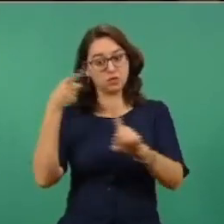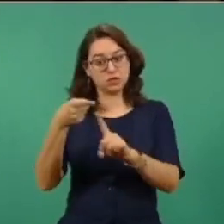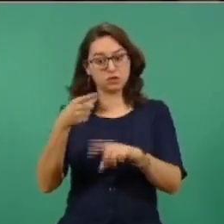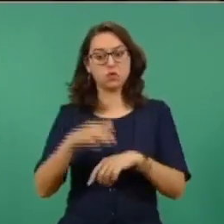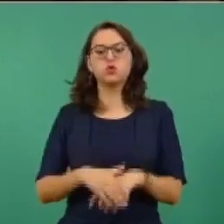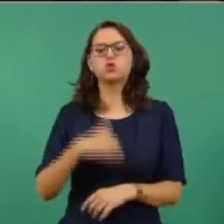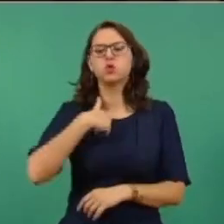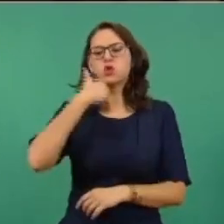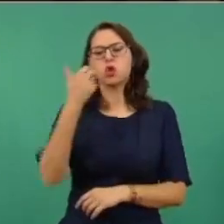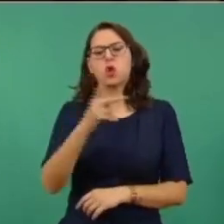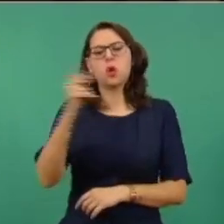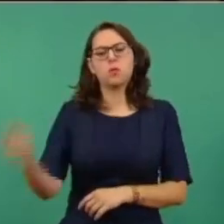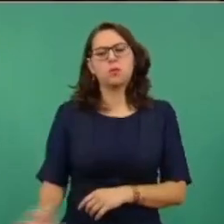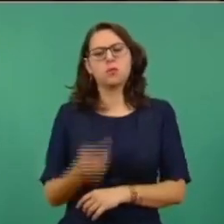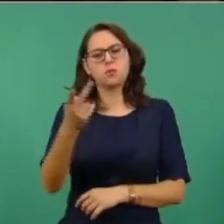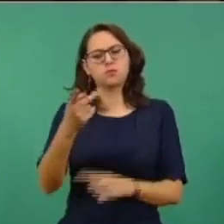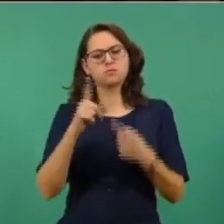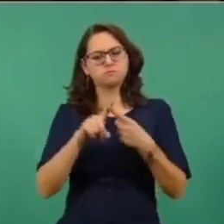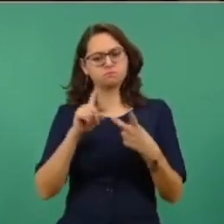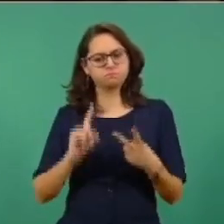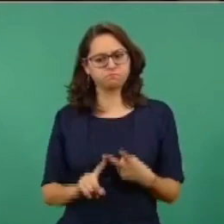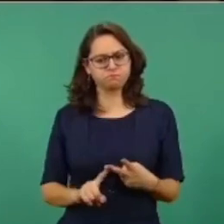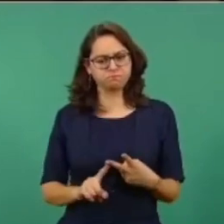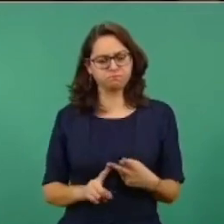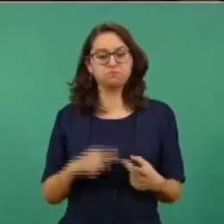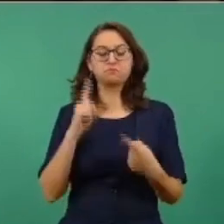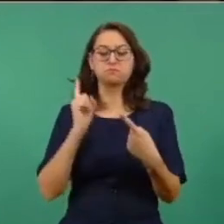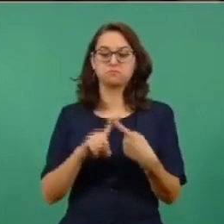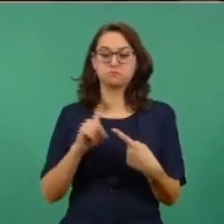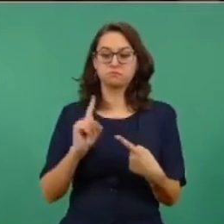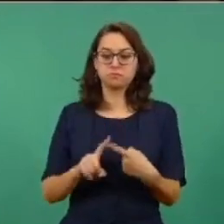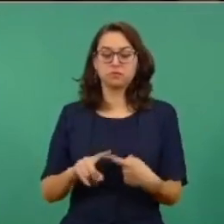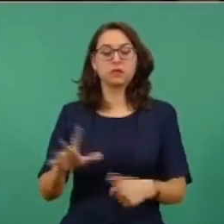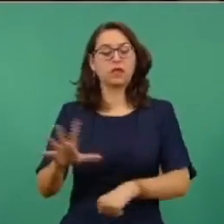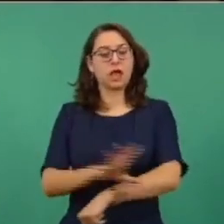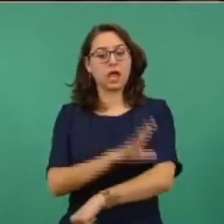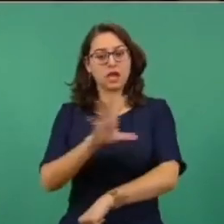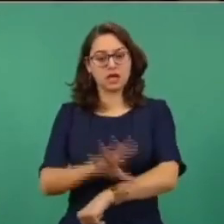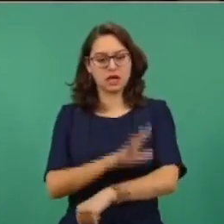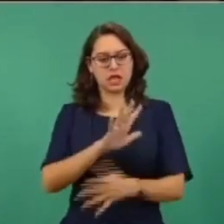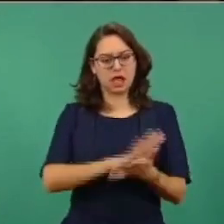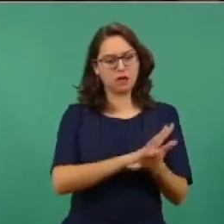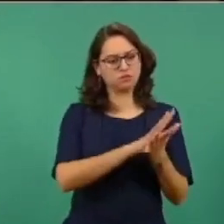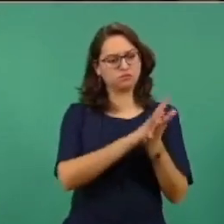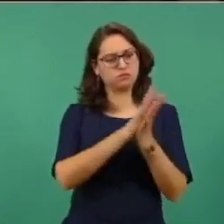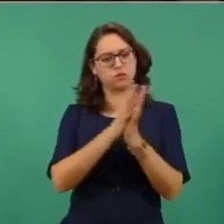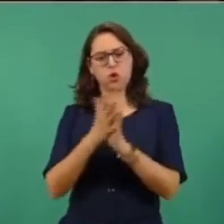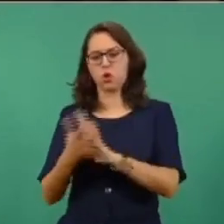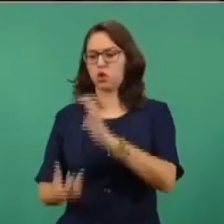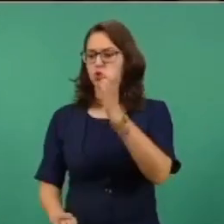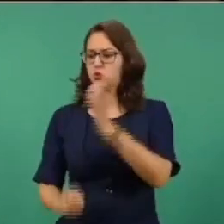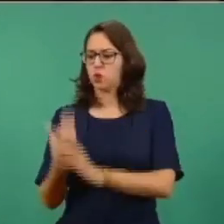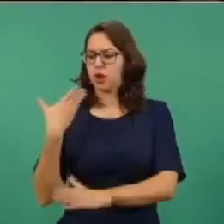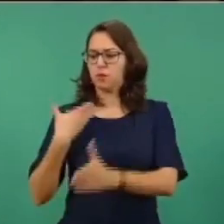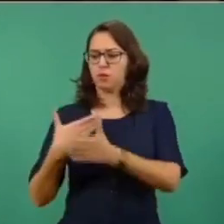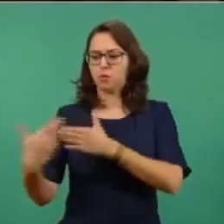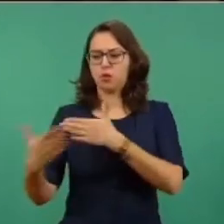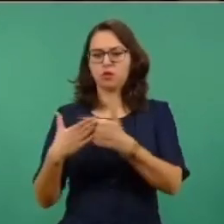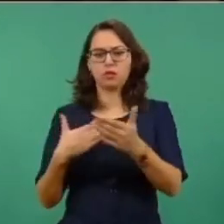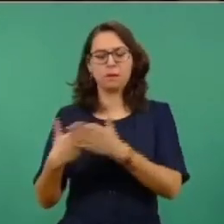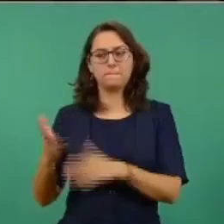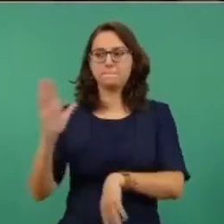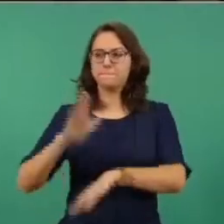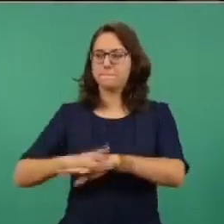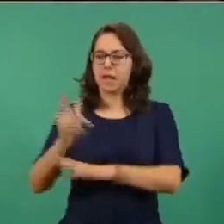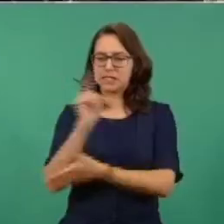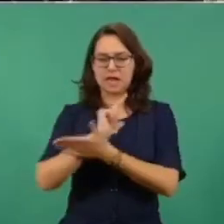es si con esta transición energética se buscaría la migración a energías limpias y en